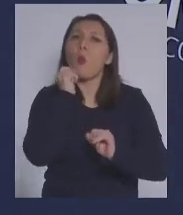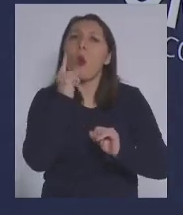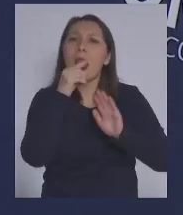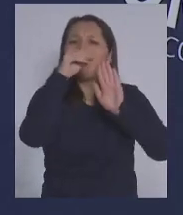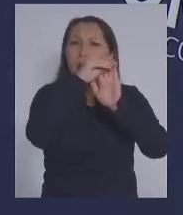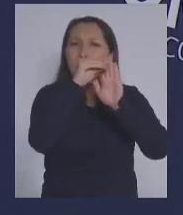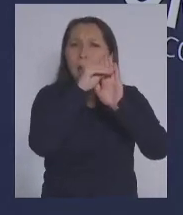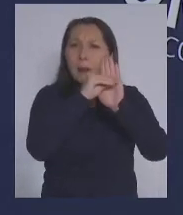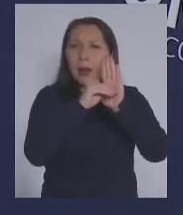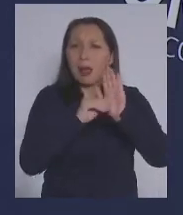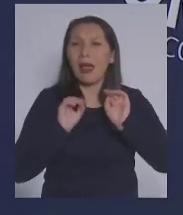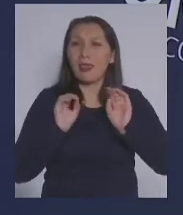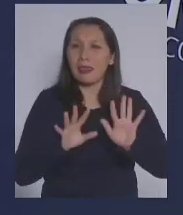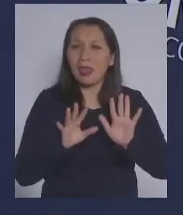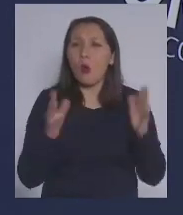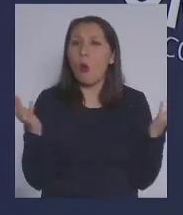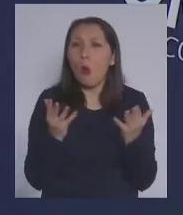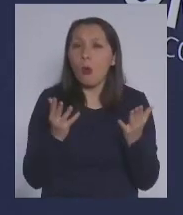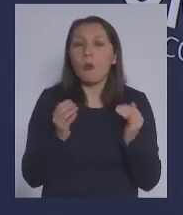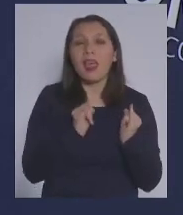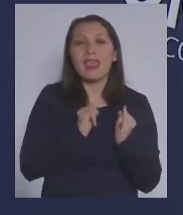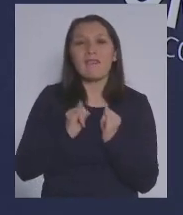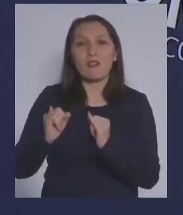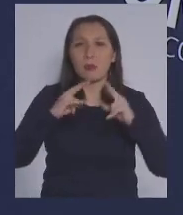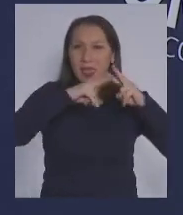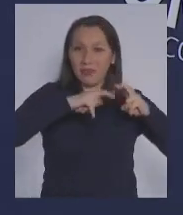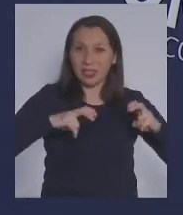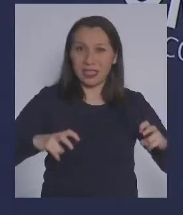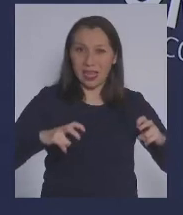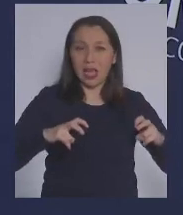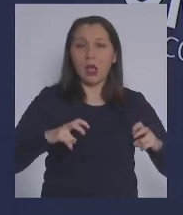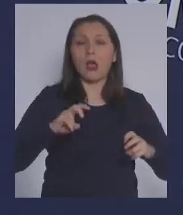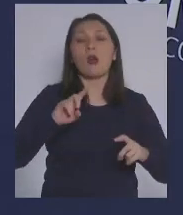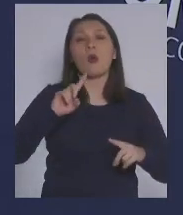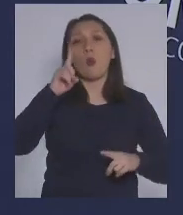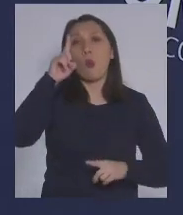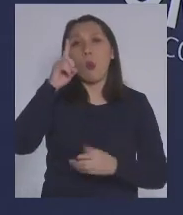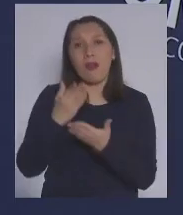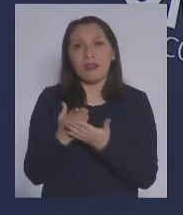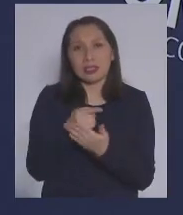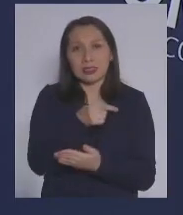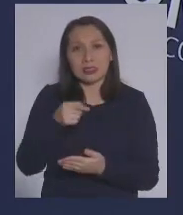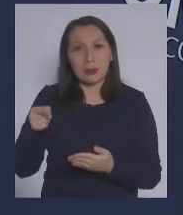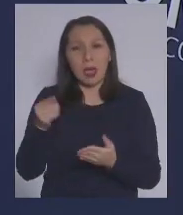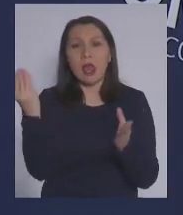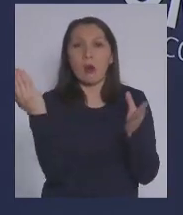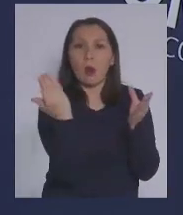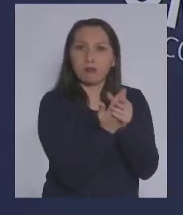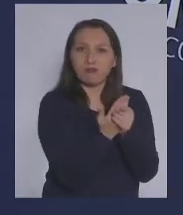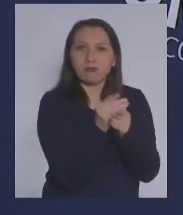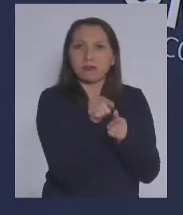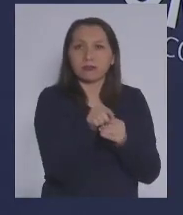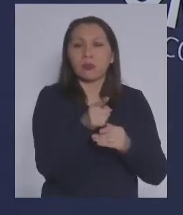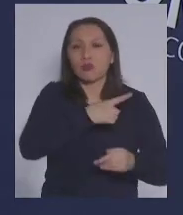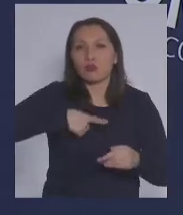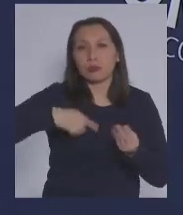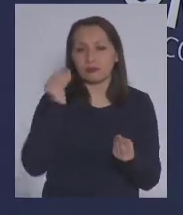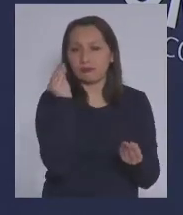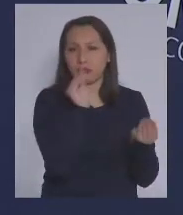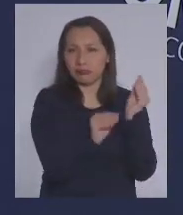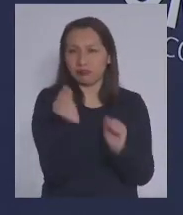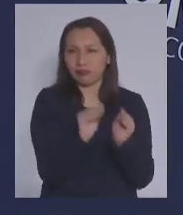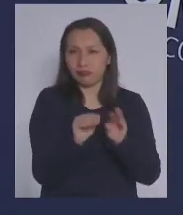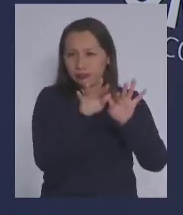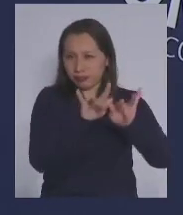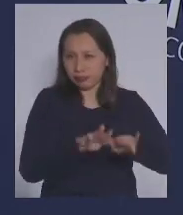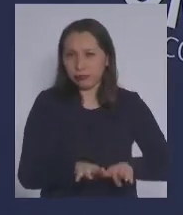a través del informe epidemiológico una vez a la semana por lo tanto estamos elaborando para que